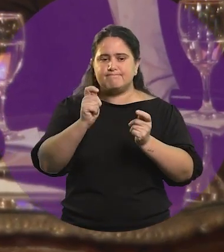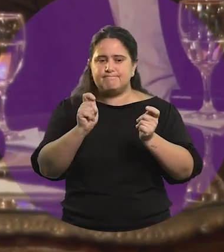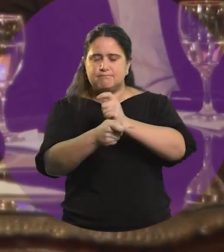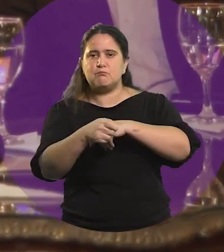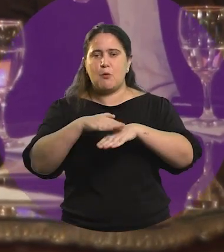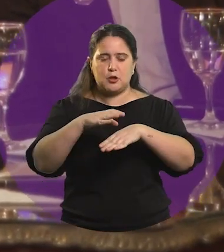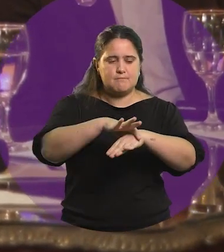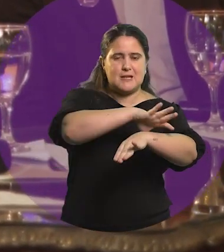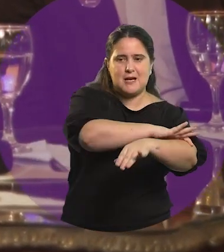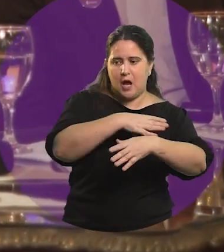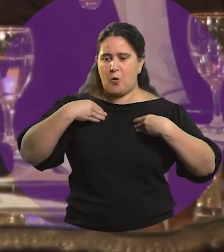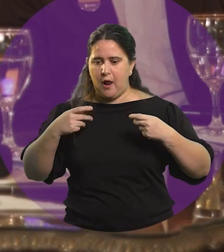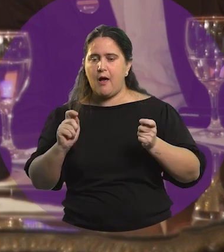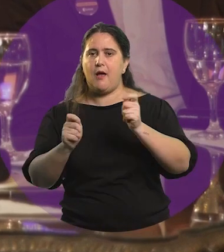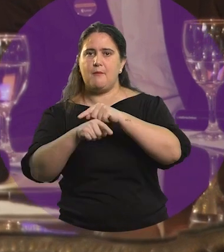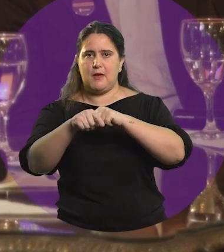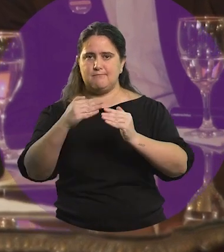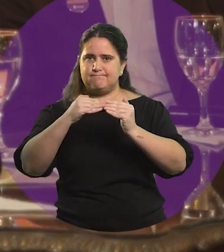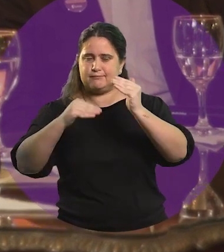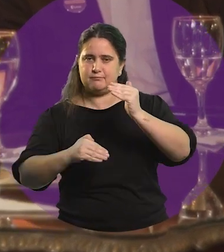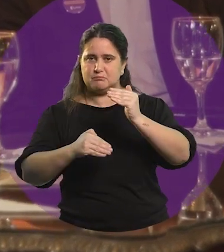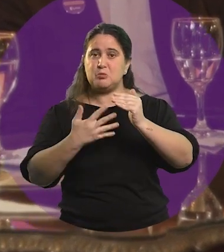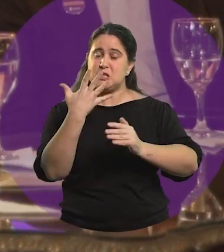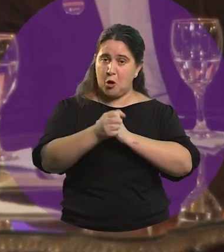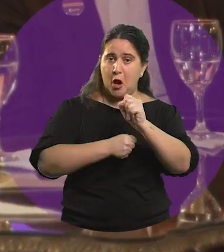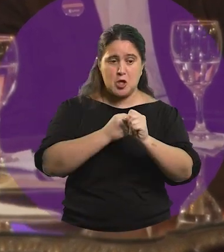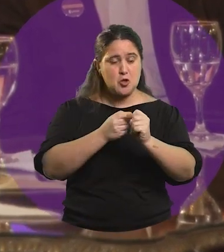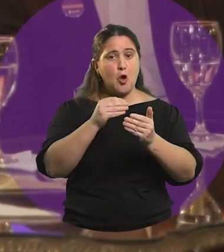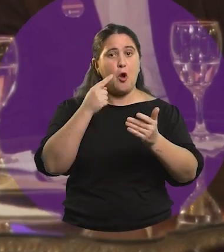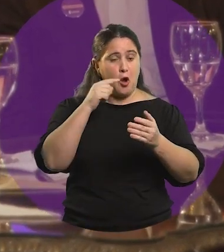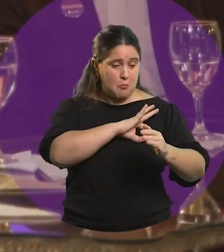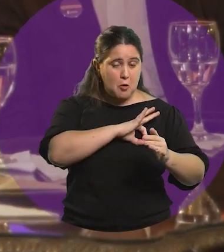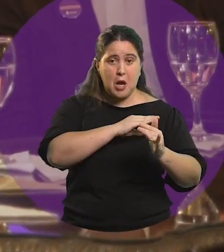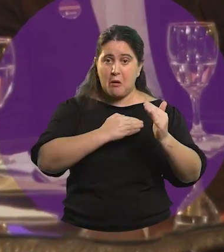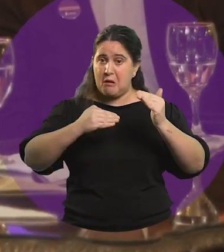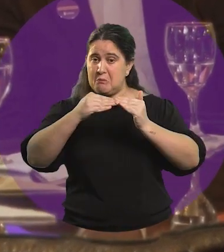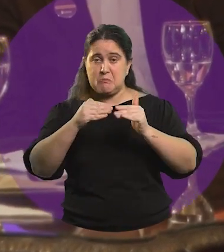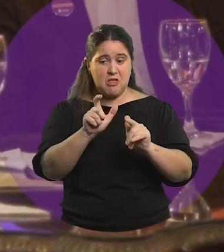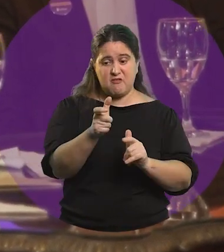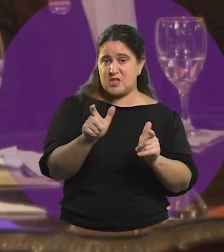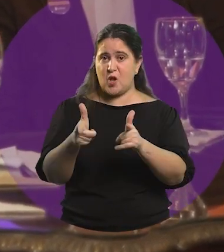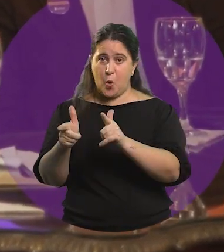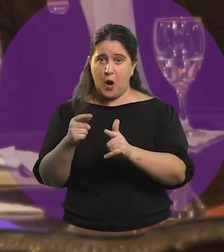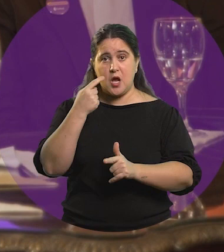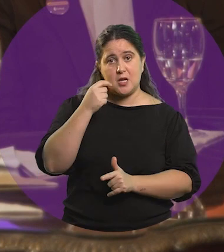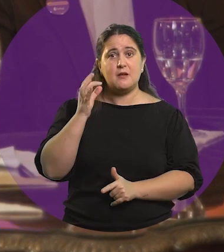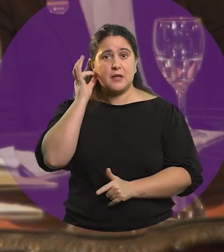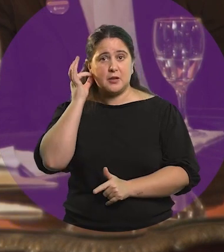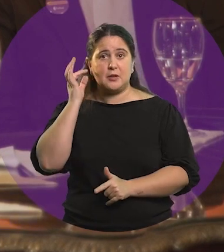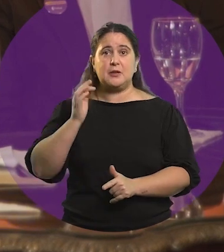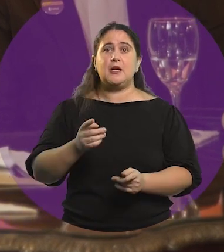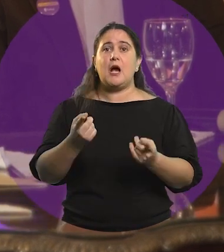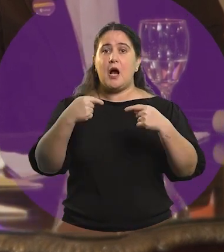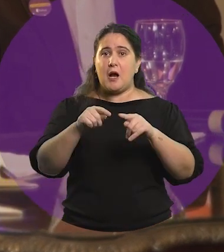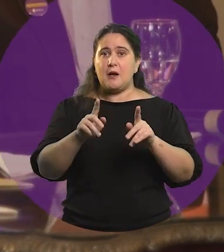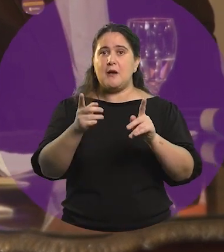de inicial a la escuela. O sea, cuando están en 5 años toman la prueba, no hay diferencias significativas entre niñas y varones, pasan